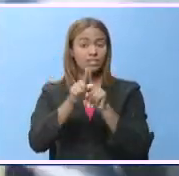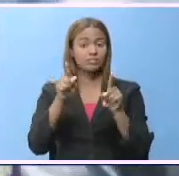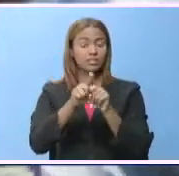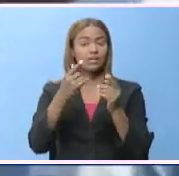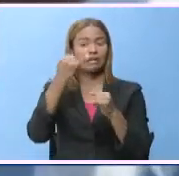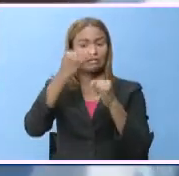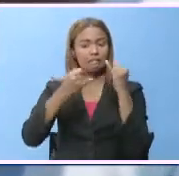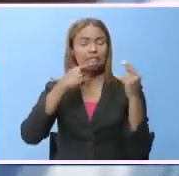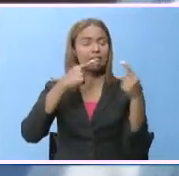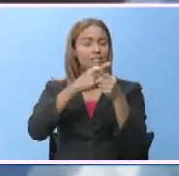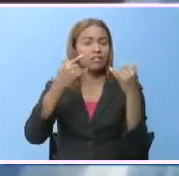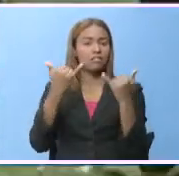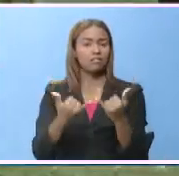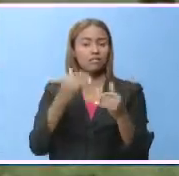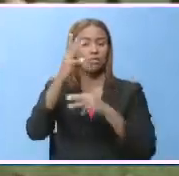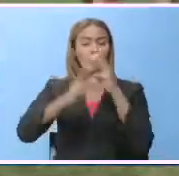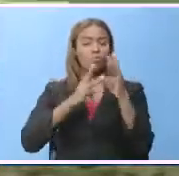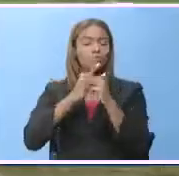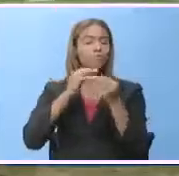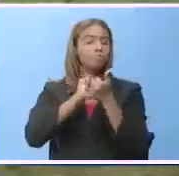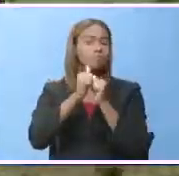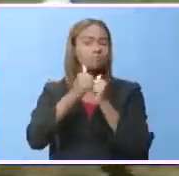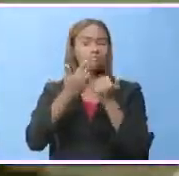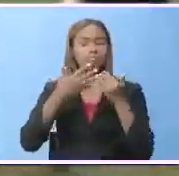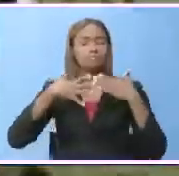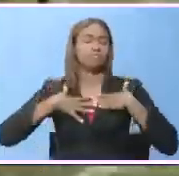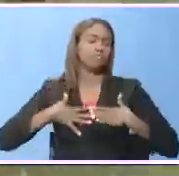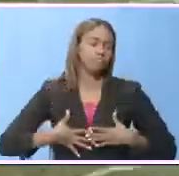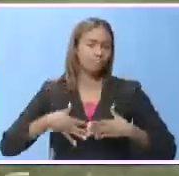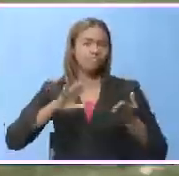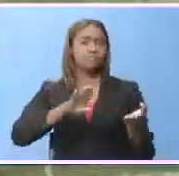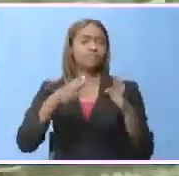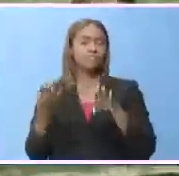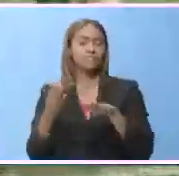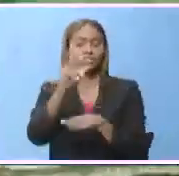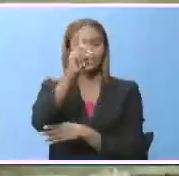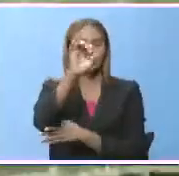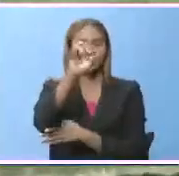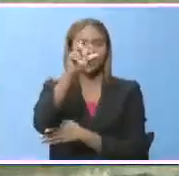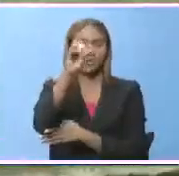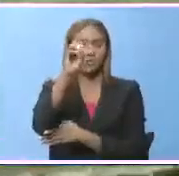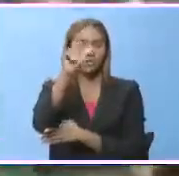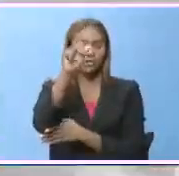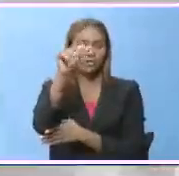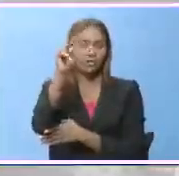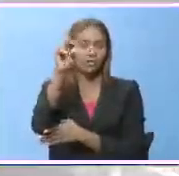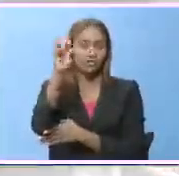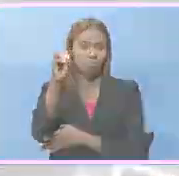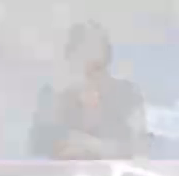último minuto, el mundo deportivo llora la partida de Diego Armando Maradona.